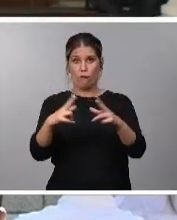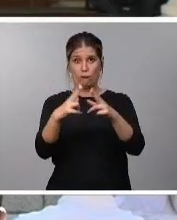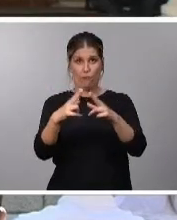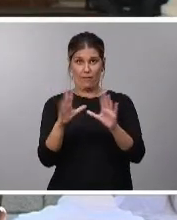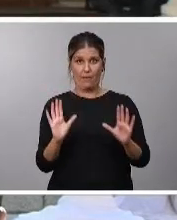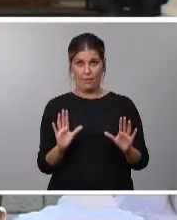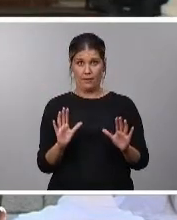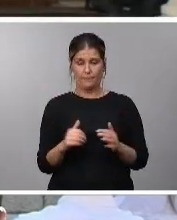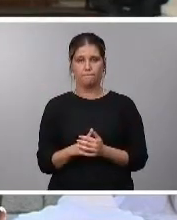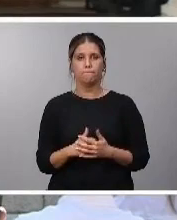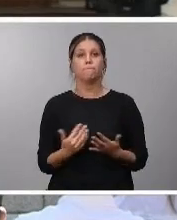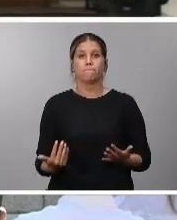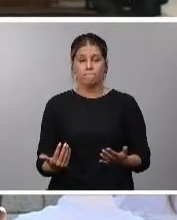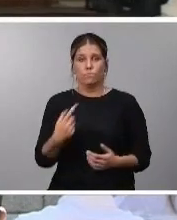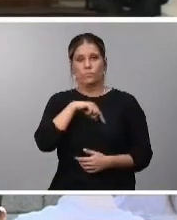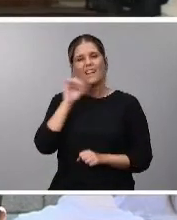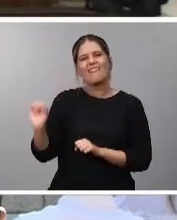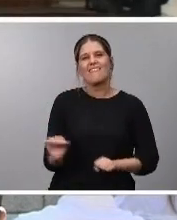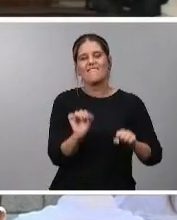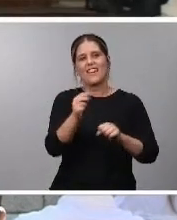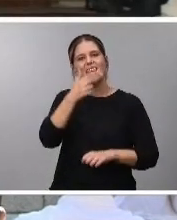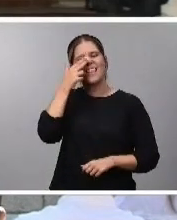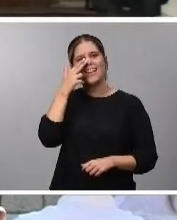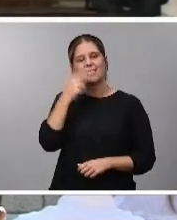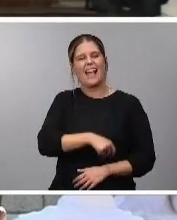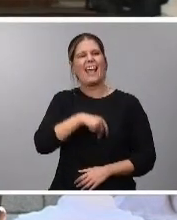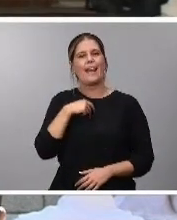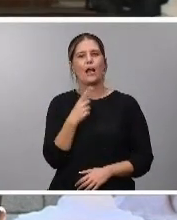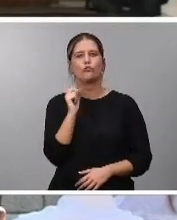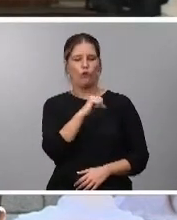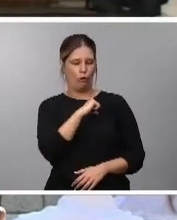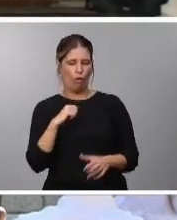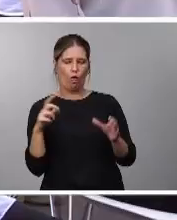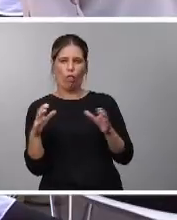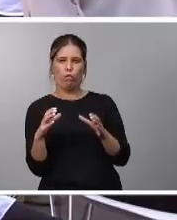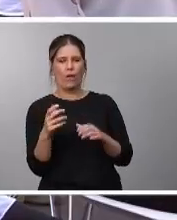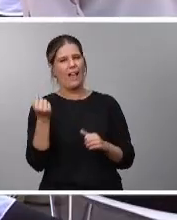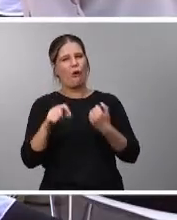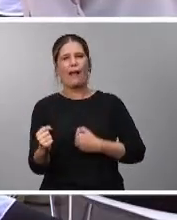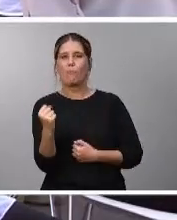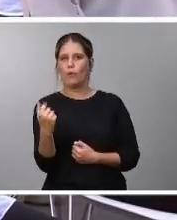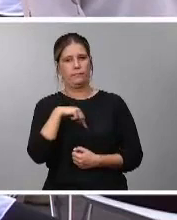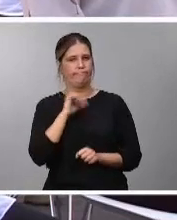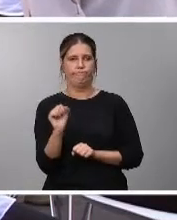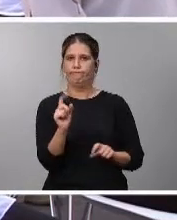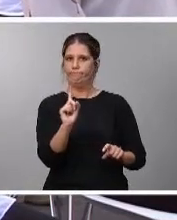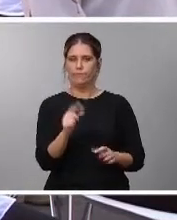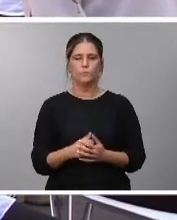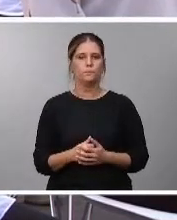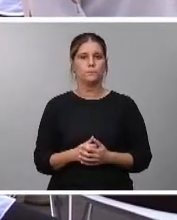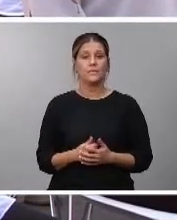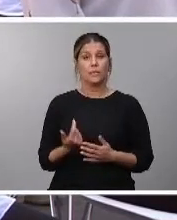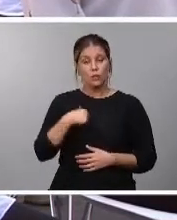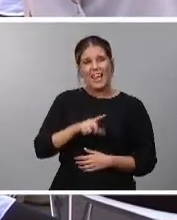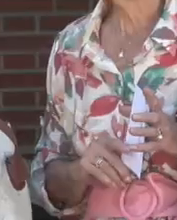pues defender el interés general frente a intereses particulares minoritarios por muy poco y que esto sea el presidente del gobierno ha